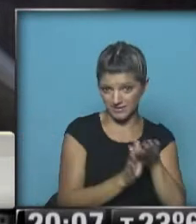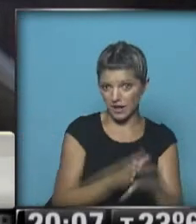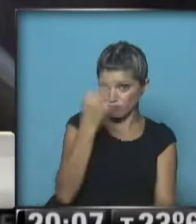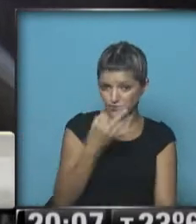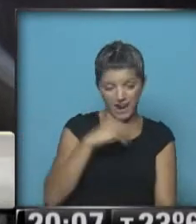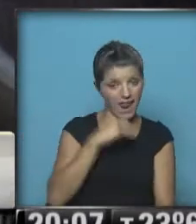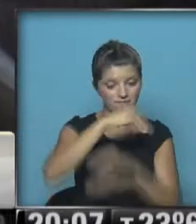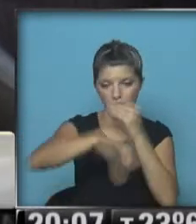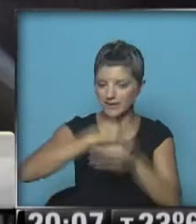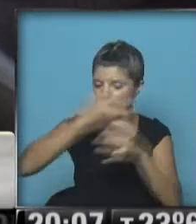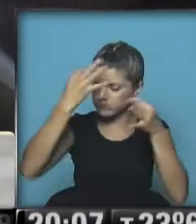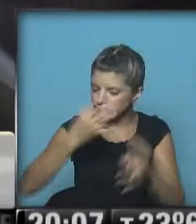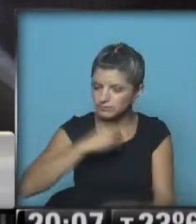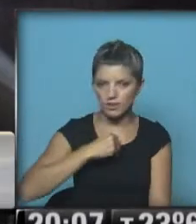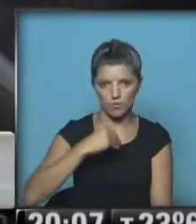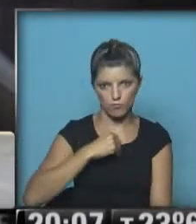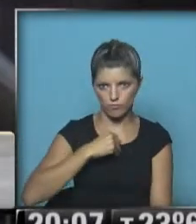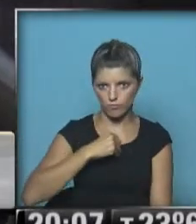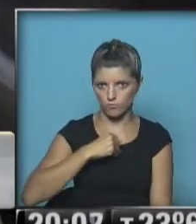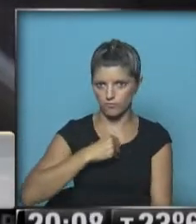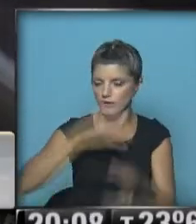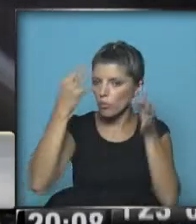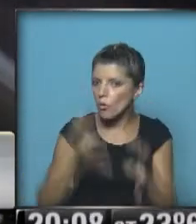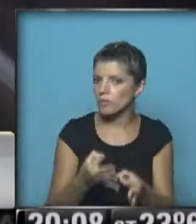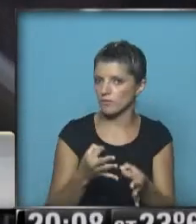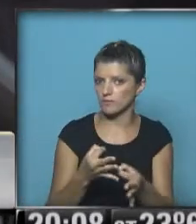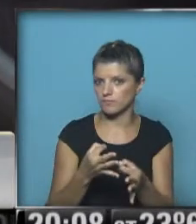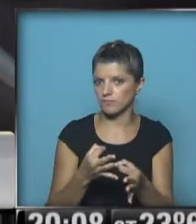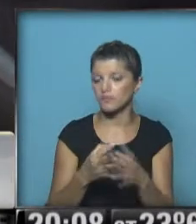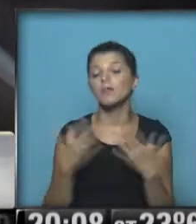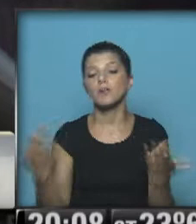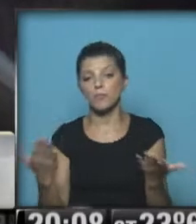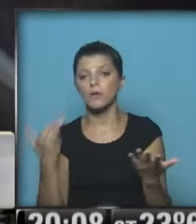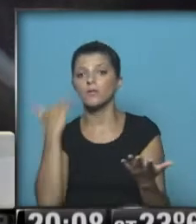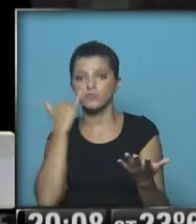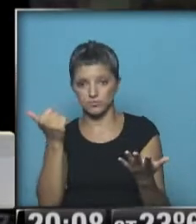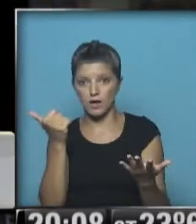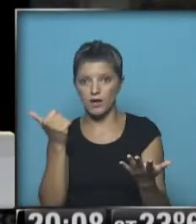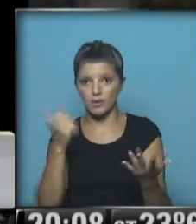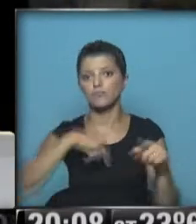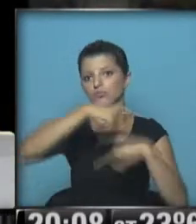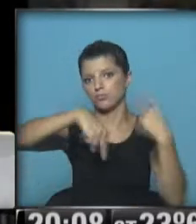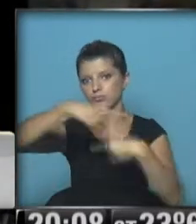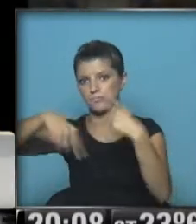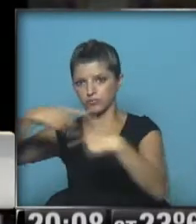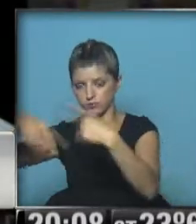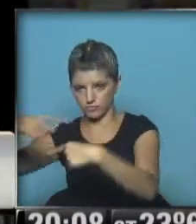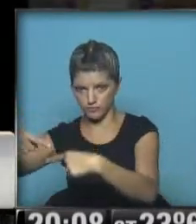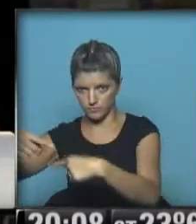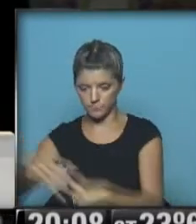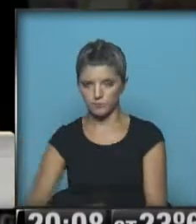la familia en su totalidad bueno ya de algún modo ha trascendido públicamente